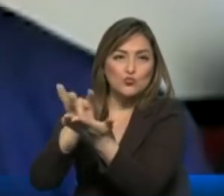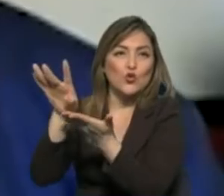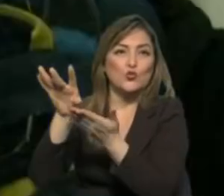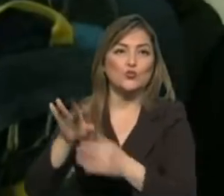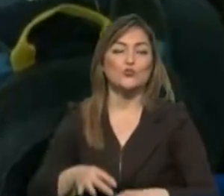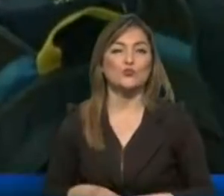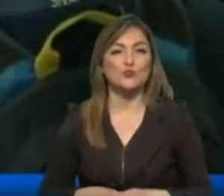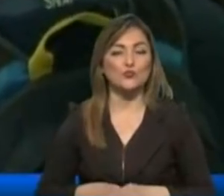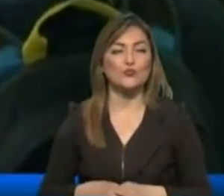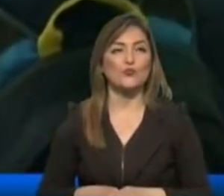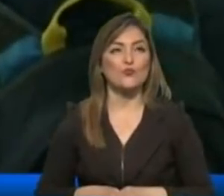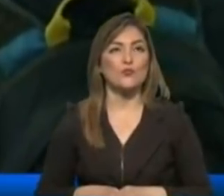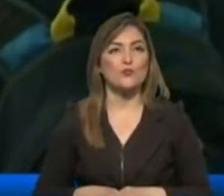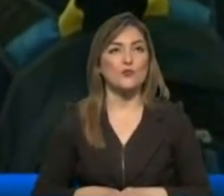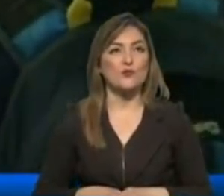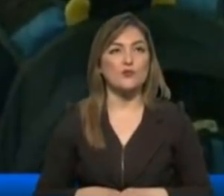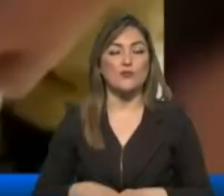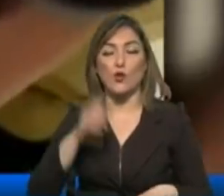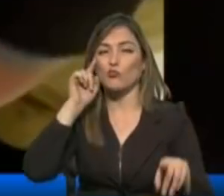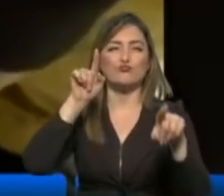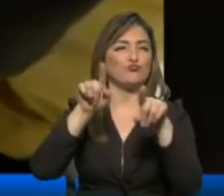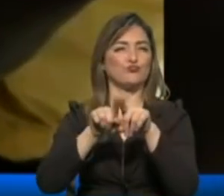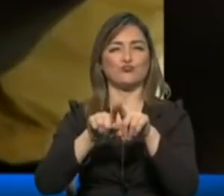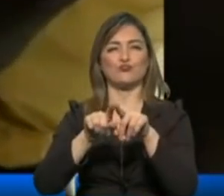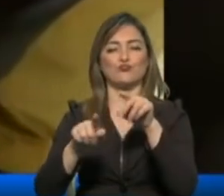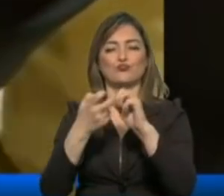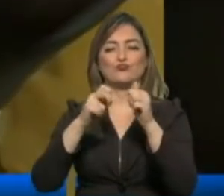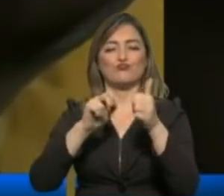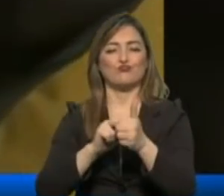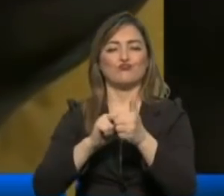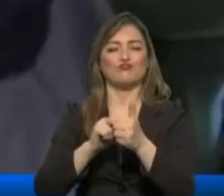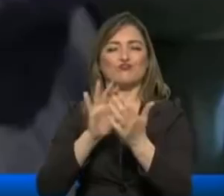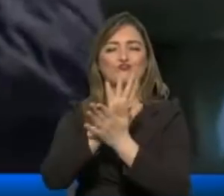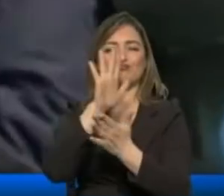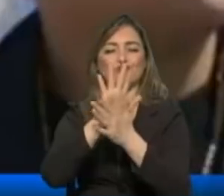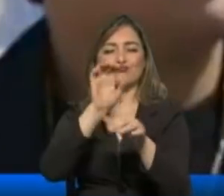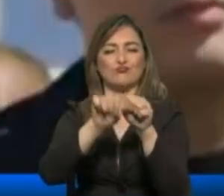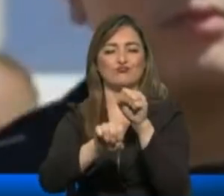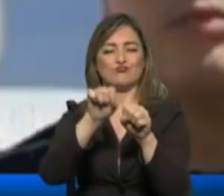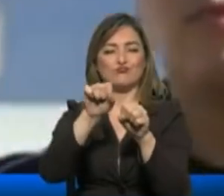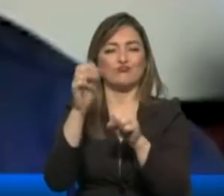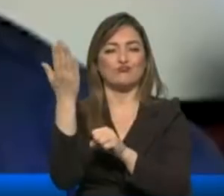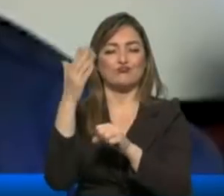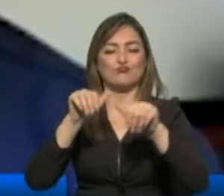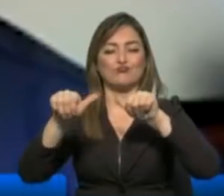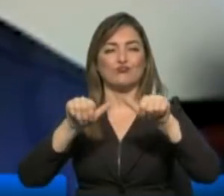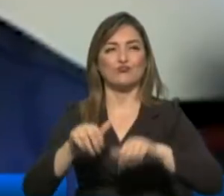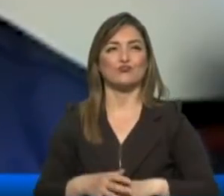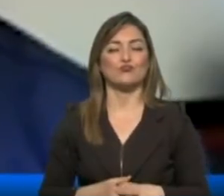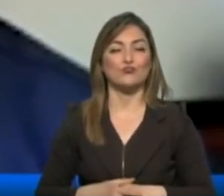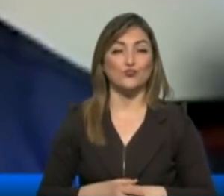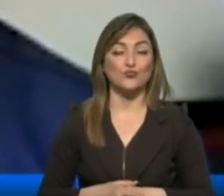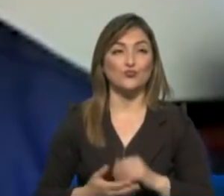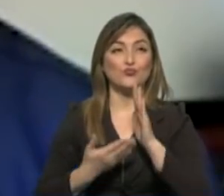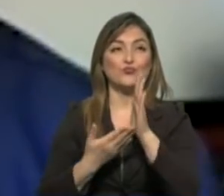las urnas. Pero también dijo que no está de acuerdo con algunas realidades que empañaron la administración de Jorge Yunda. Lamento que estuve